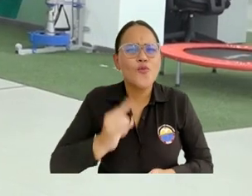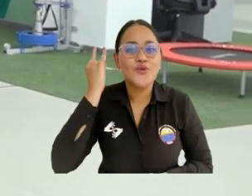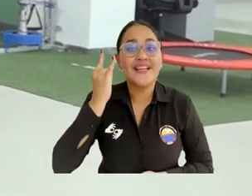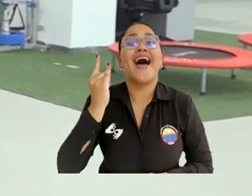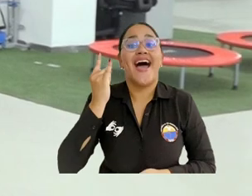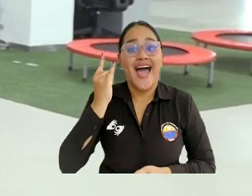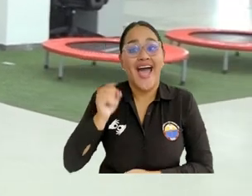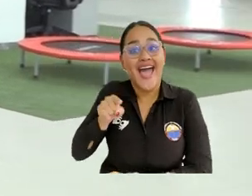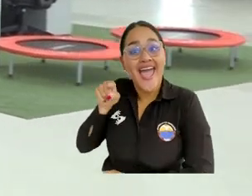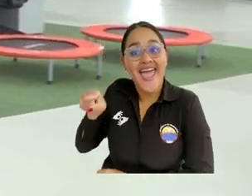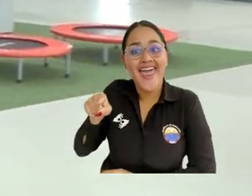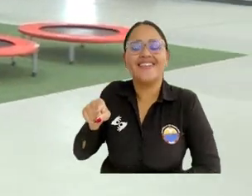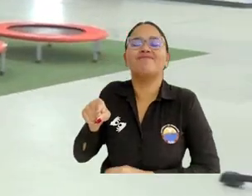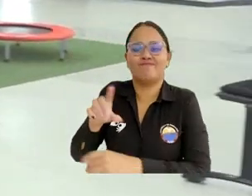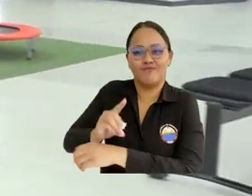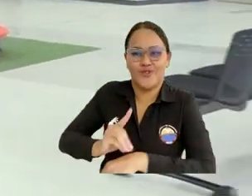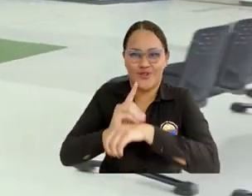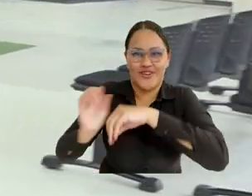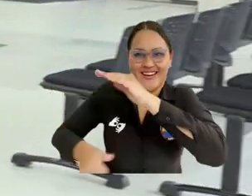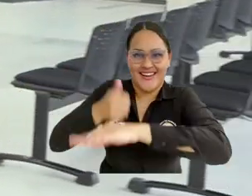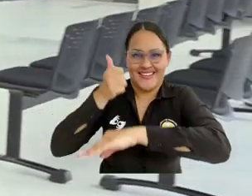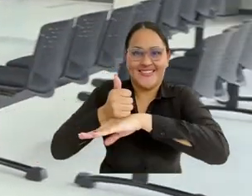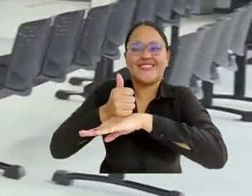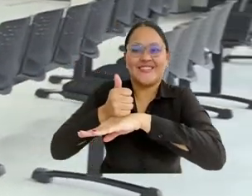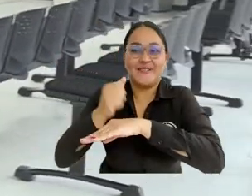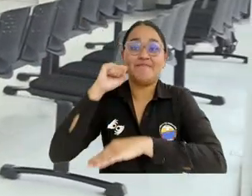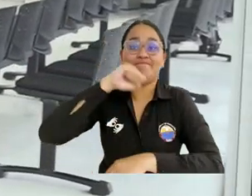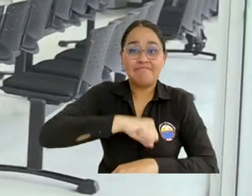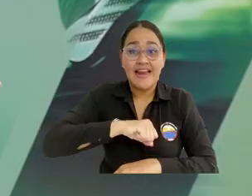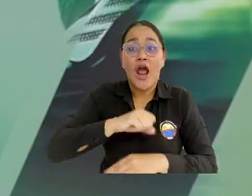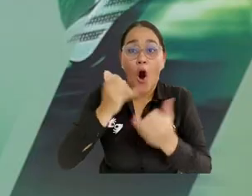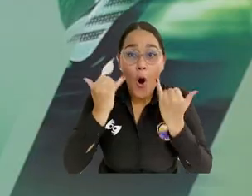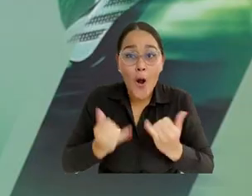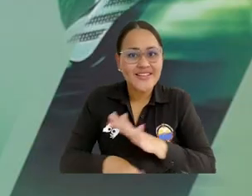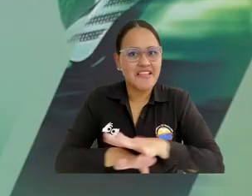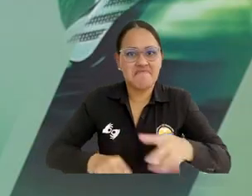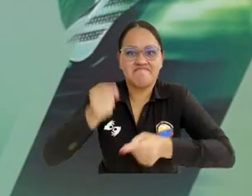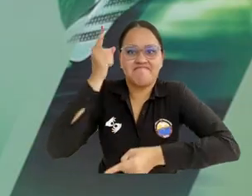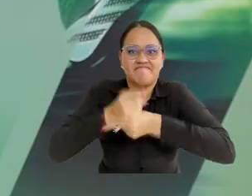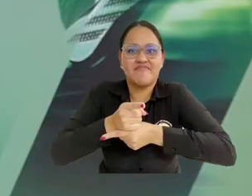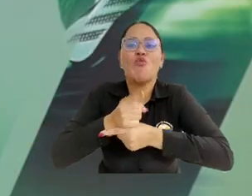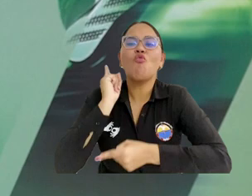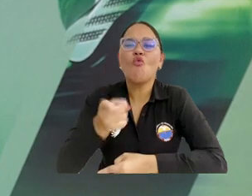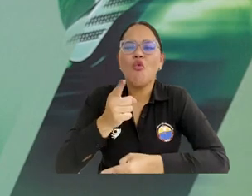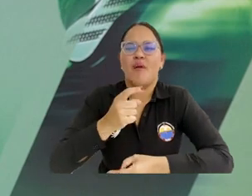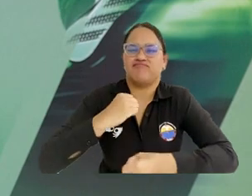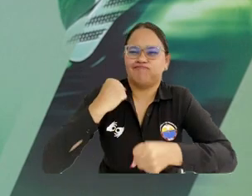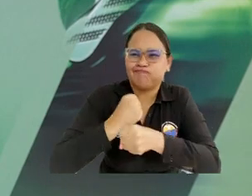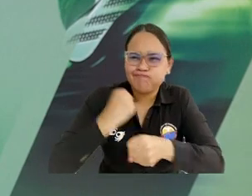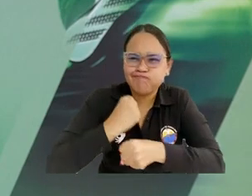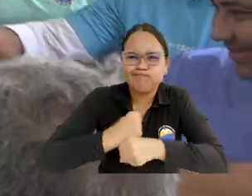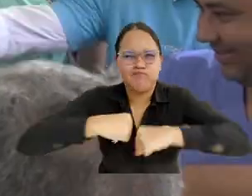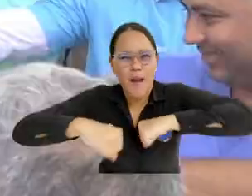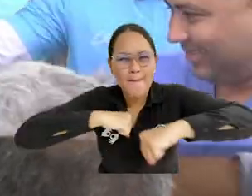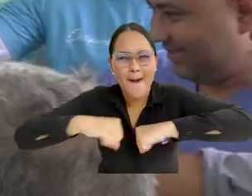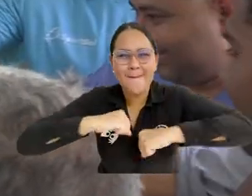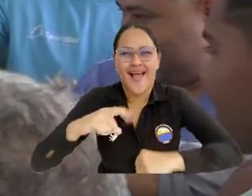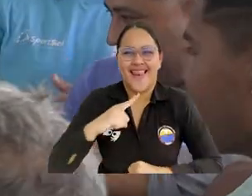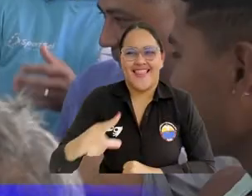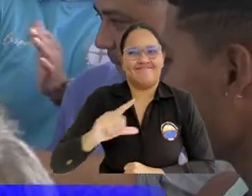esta unidad nació en la mente del doctor Pablo Vera Salazar. Hoy se materializa gracias a su gestión, a su liderazgo.